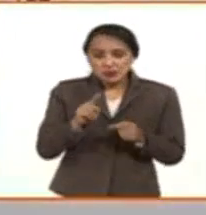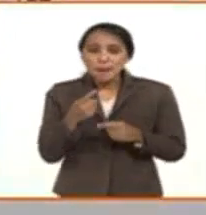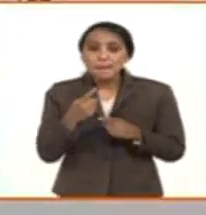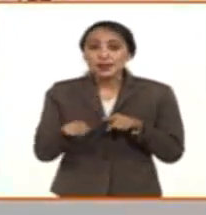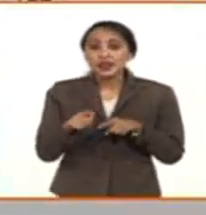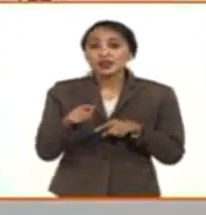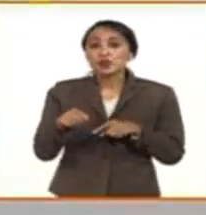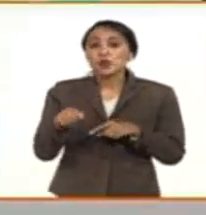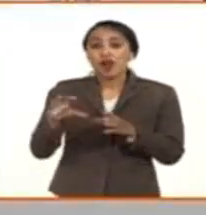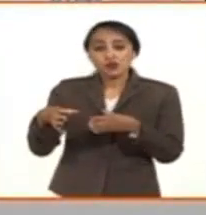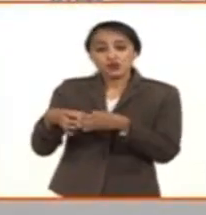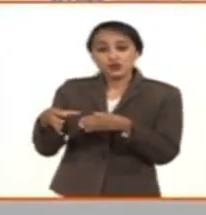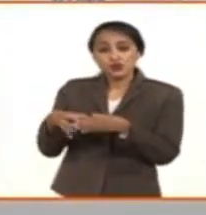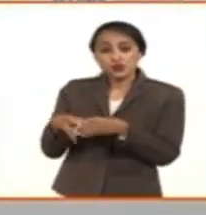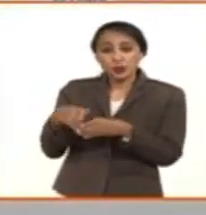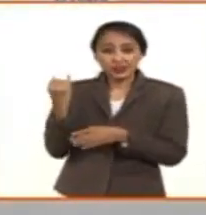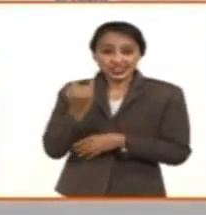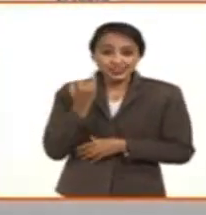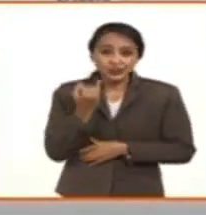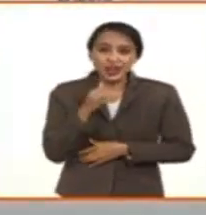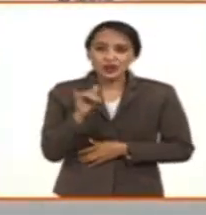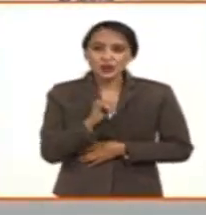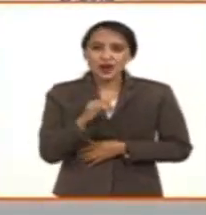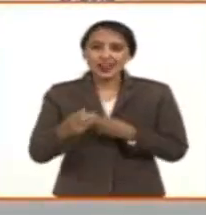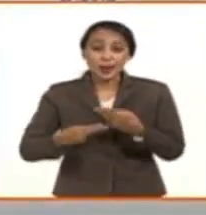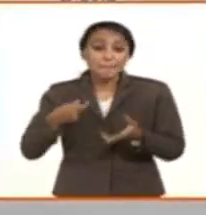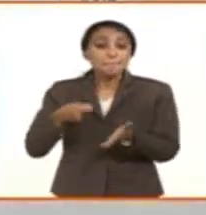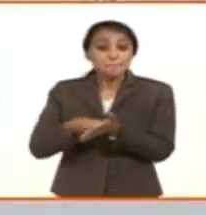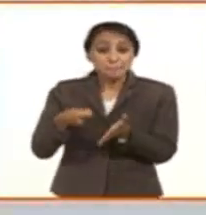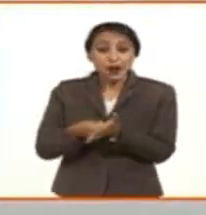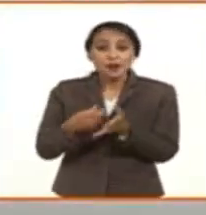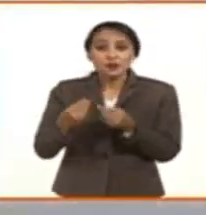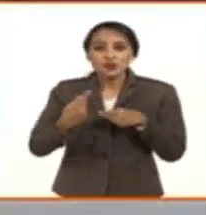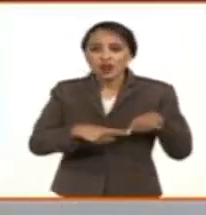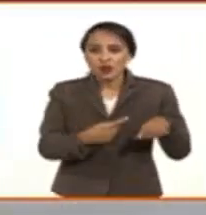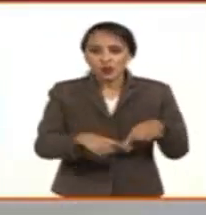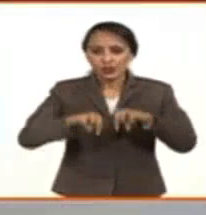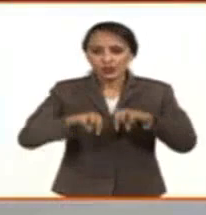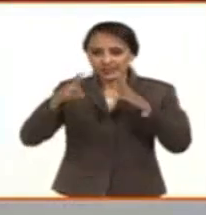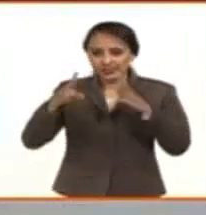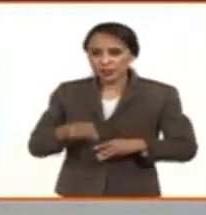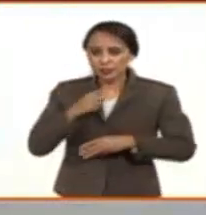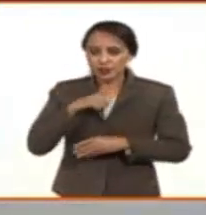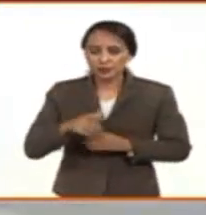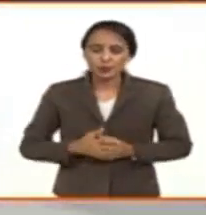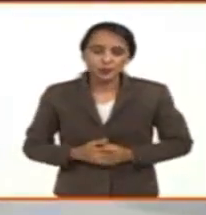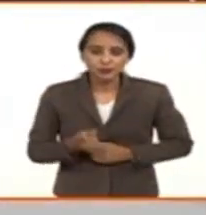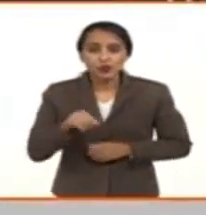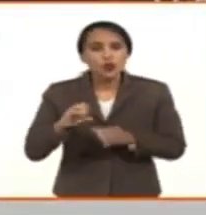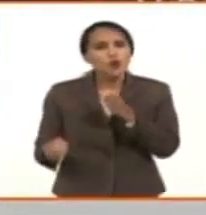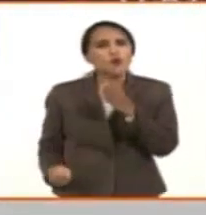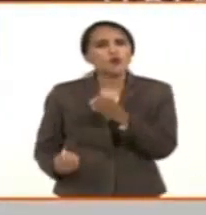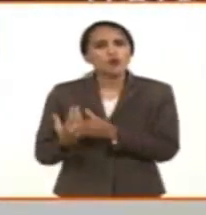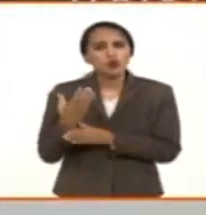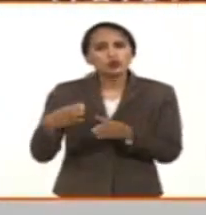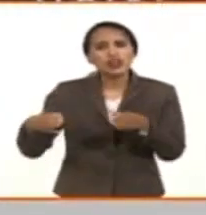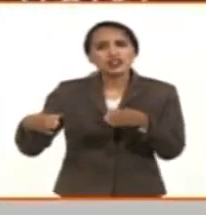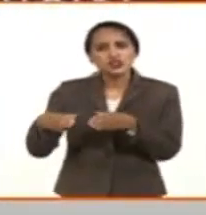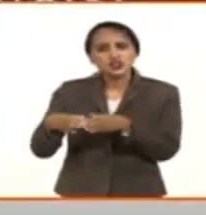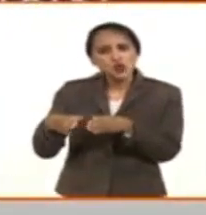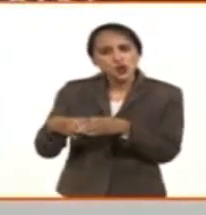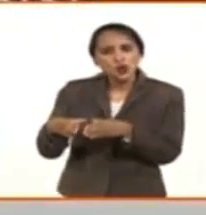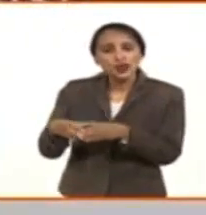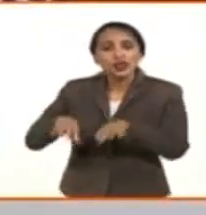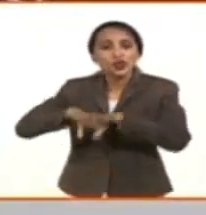una cantidad de operaciones en las redes sociales pensemos por ejemplo todo lo que es este esquema de las fundaciones atlas network y tú ese